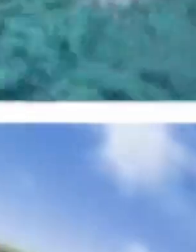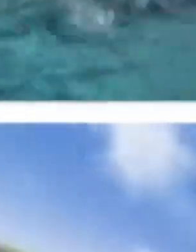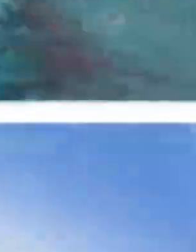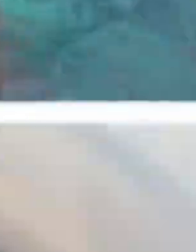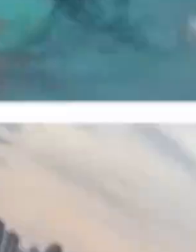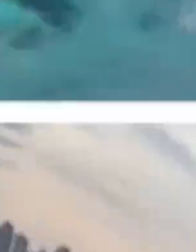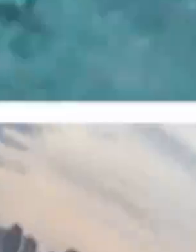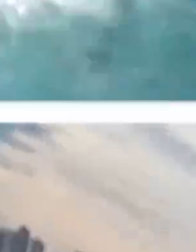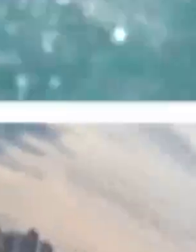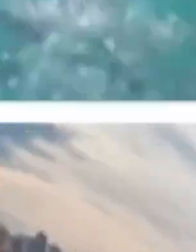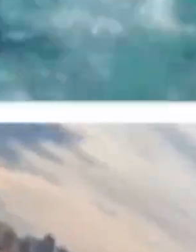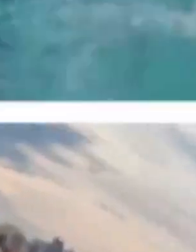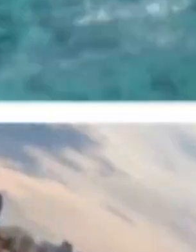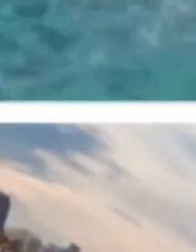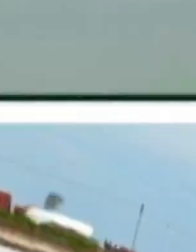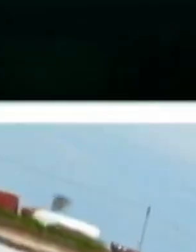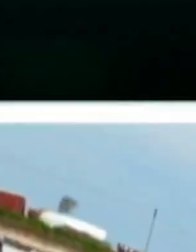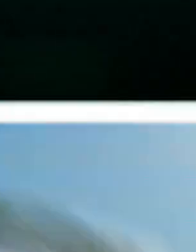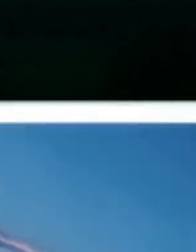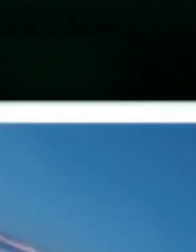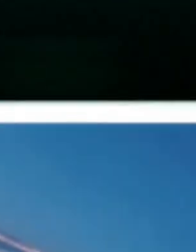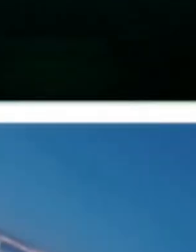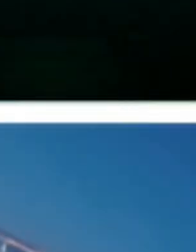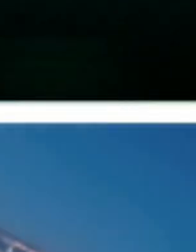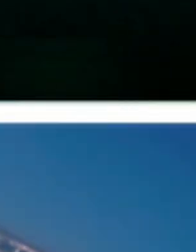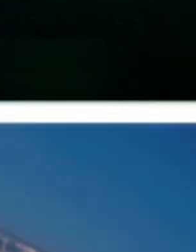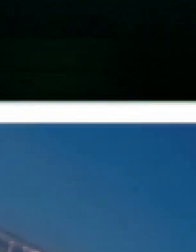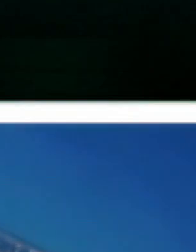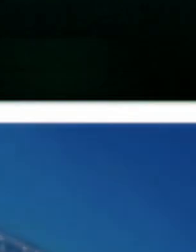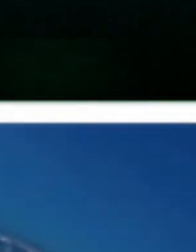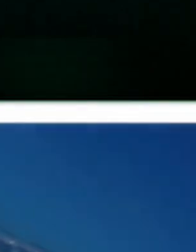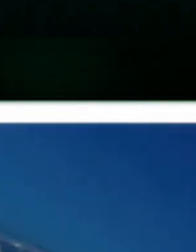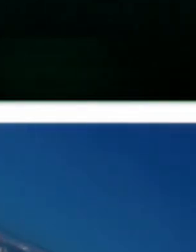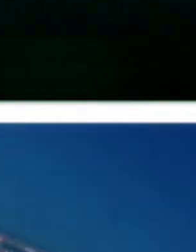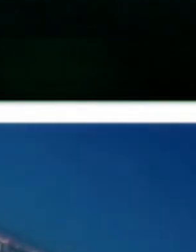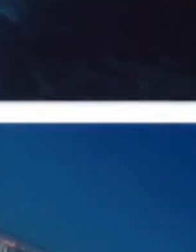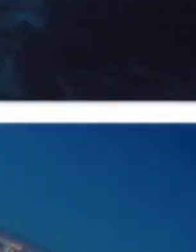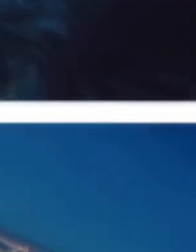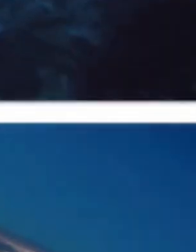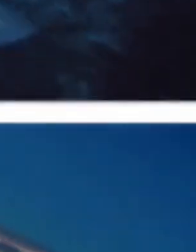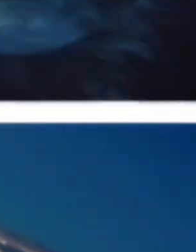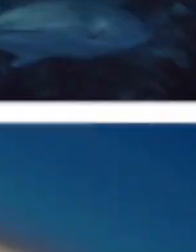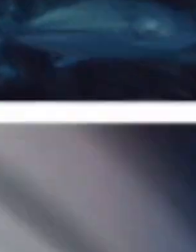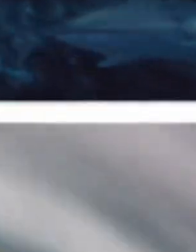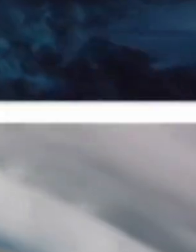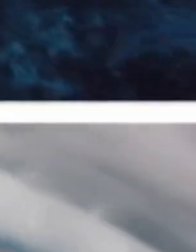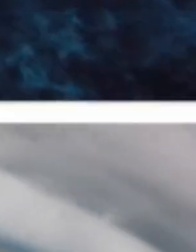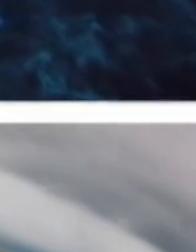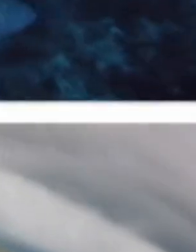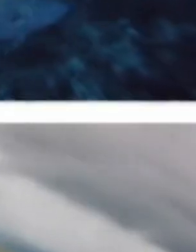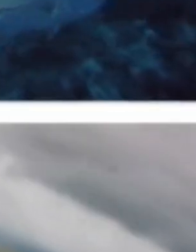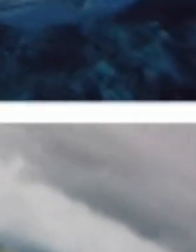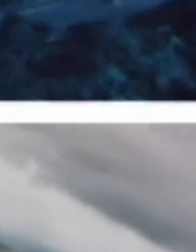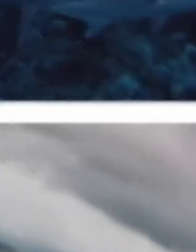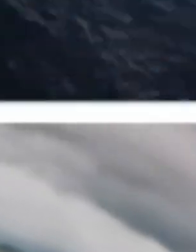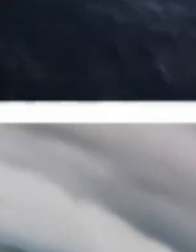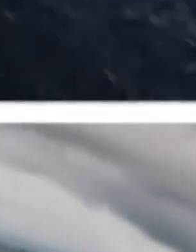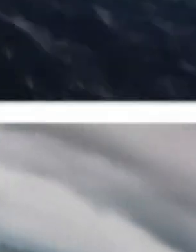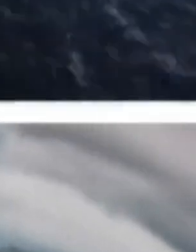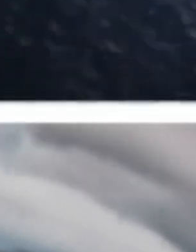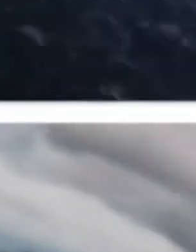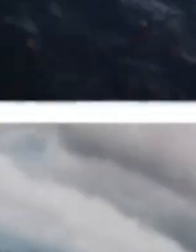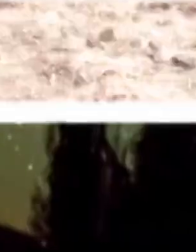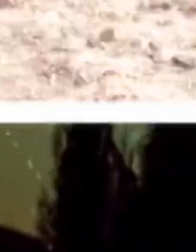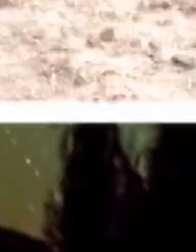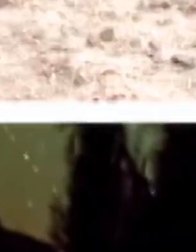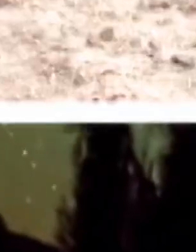de los longevos de Loma Linda. Electricidad submarina. ¿Son nuestros océanos la fuente de energía del